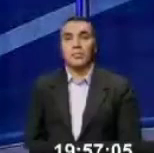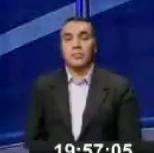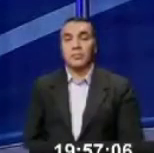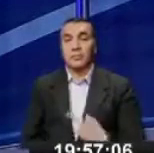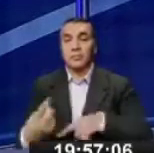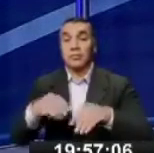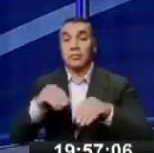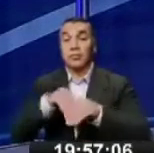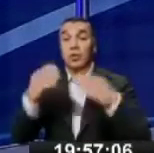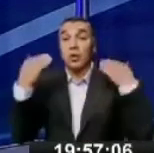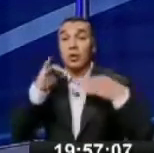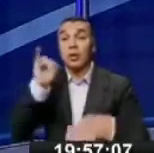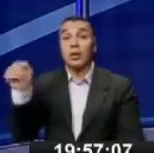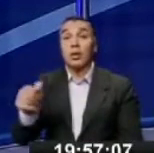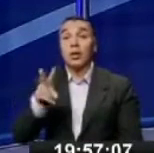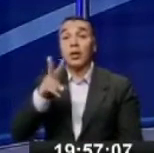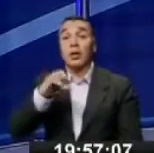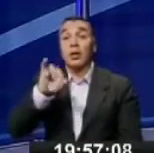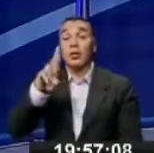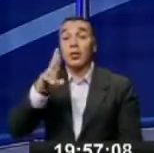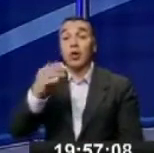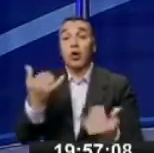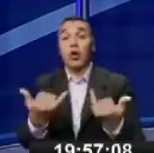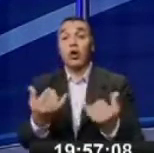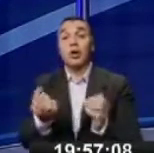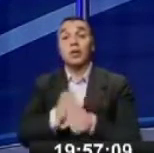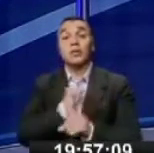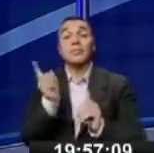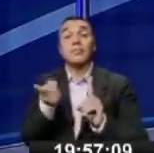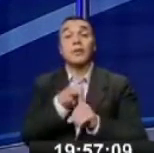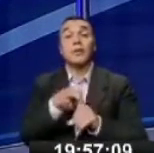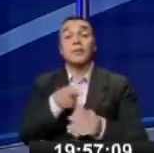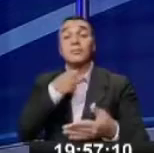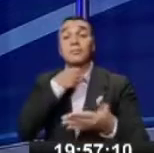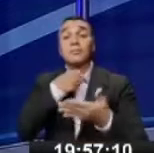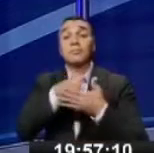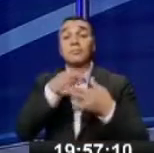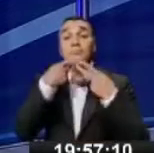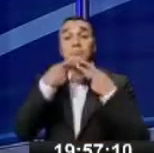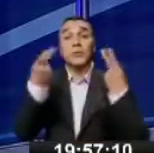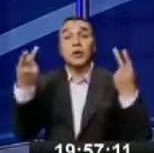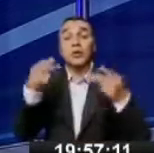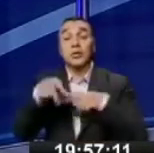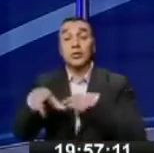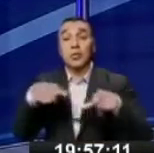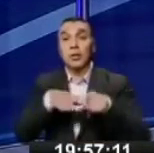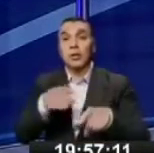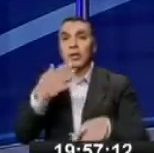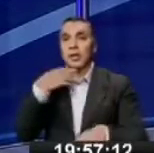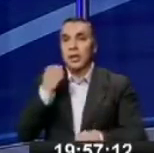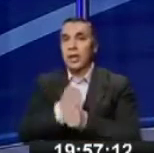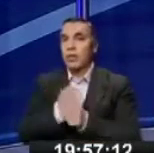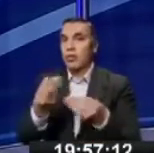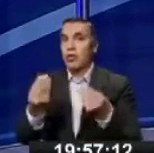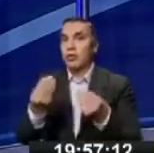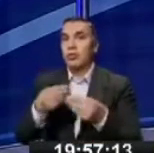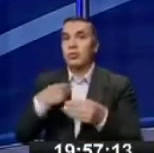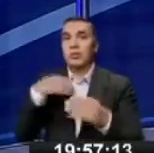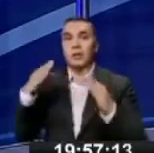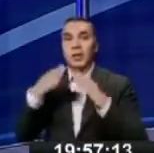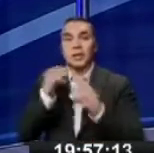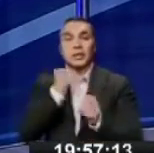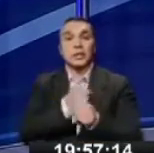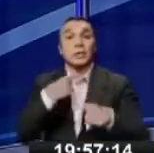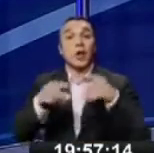Y retornamos a Guayaquil, donde Javier Salazar hoy realizó su primera cobertura también en situ, porque ha estado trabajando muchísimo desde su hogar,